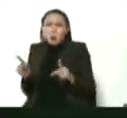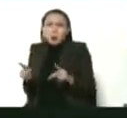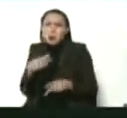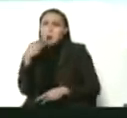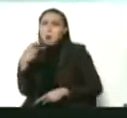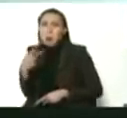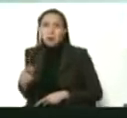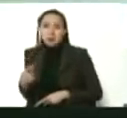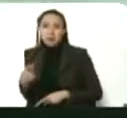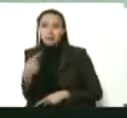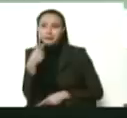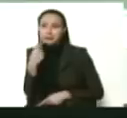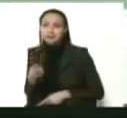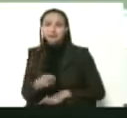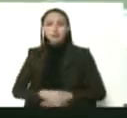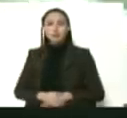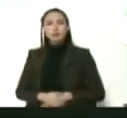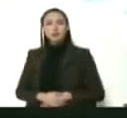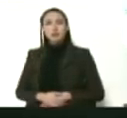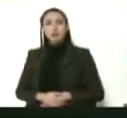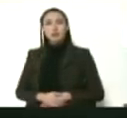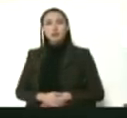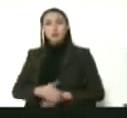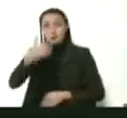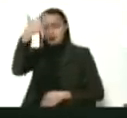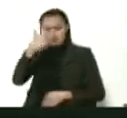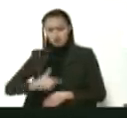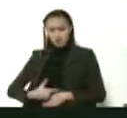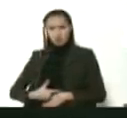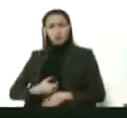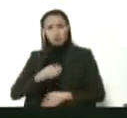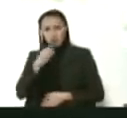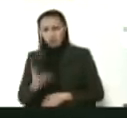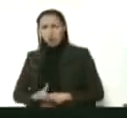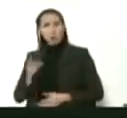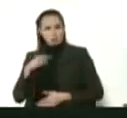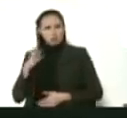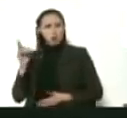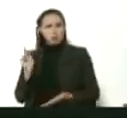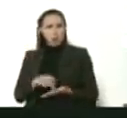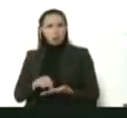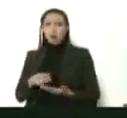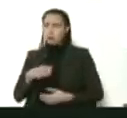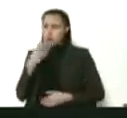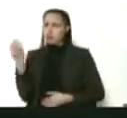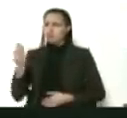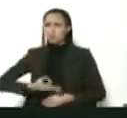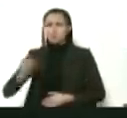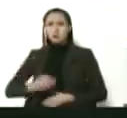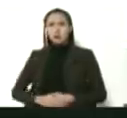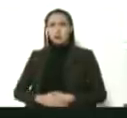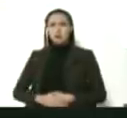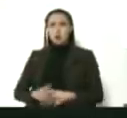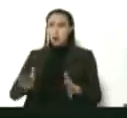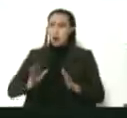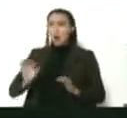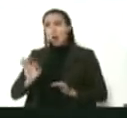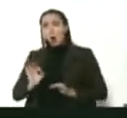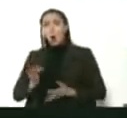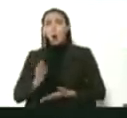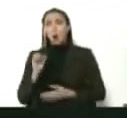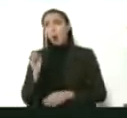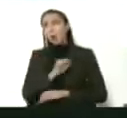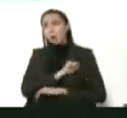político. Uno cuando es un demócrata de verdad, uno participa. Siempre. Para ganar o perder,